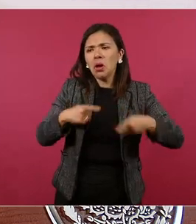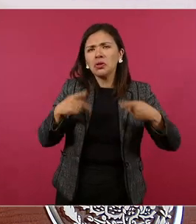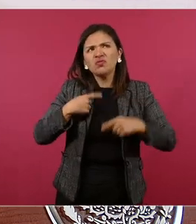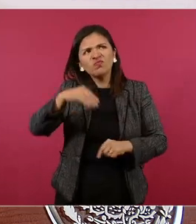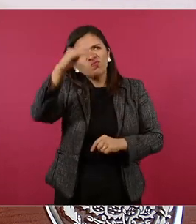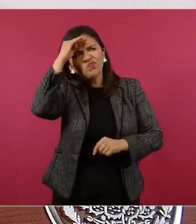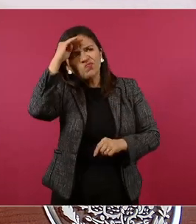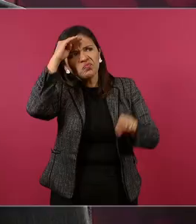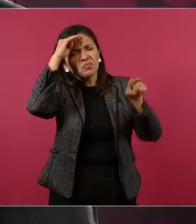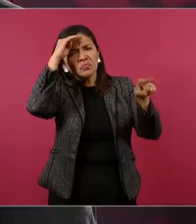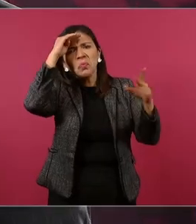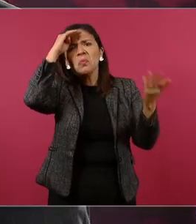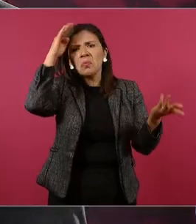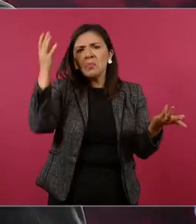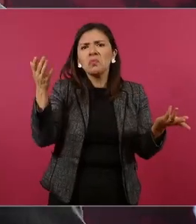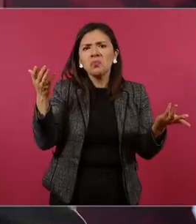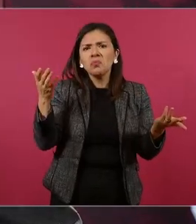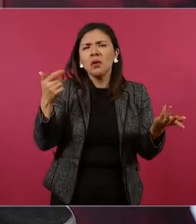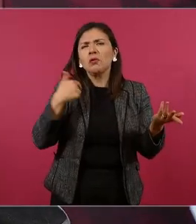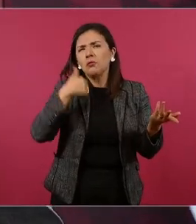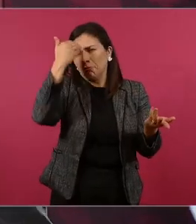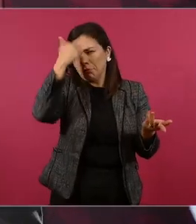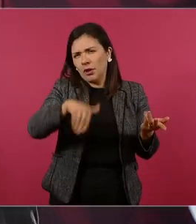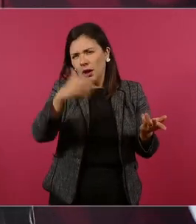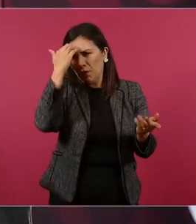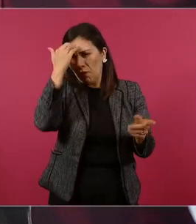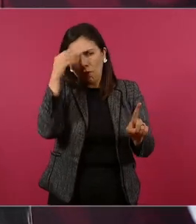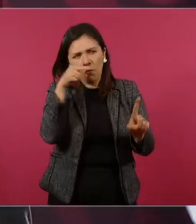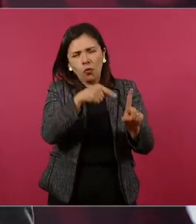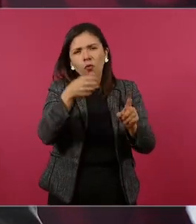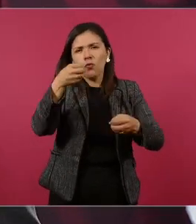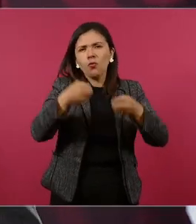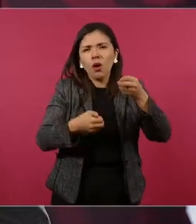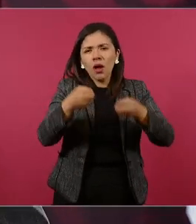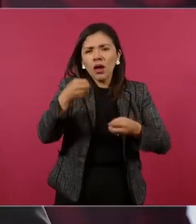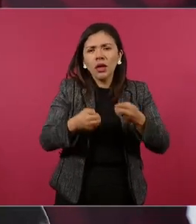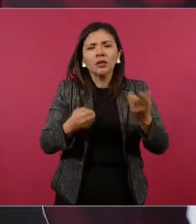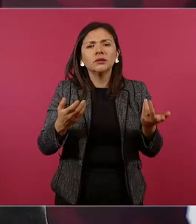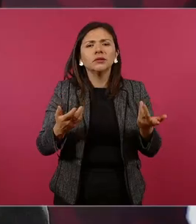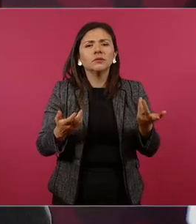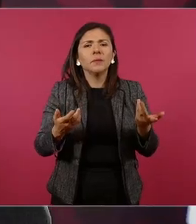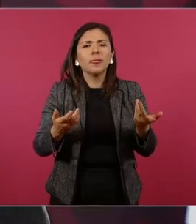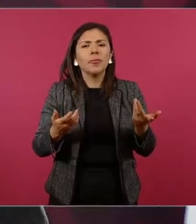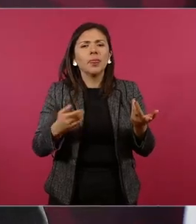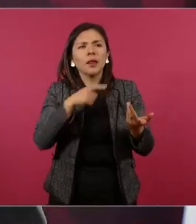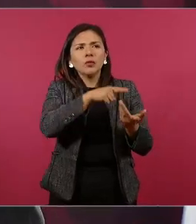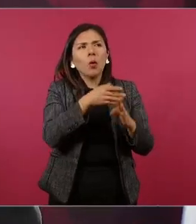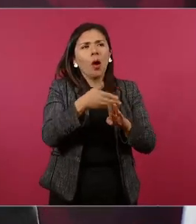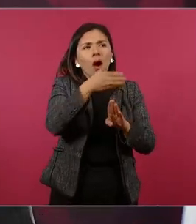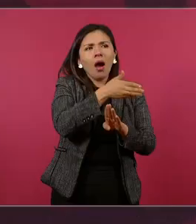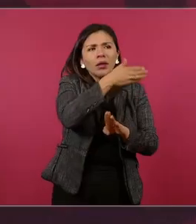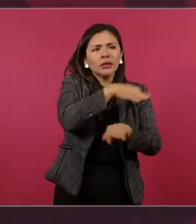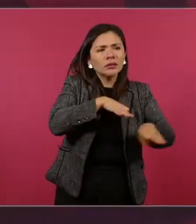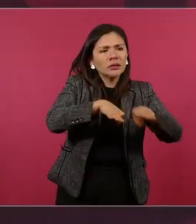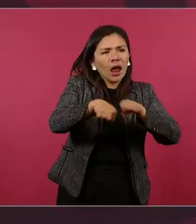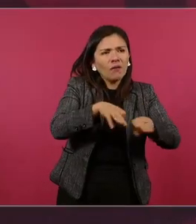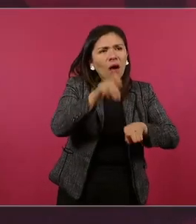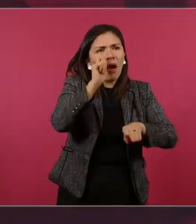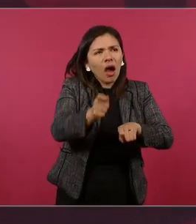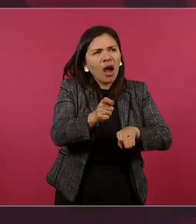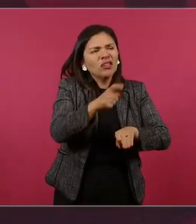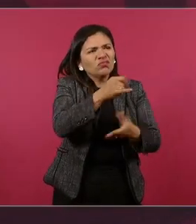este ya sabemos de sus antecedentes todas